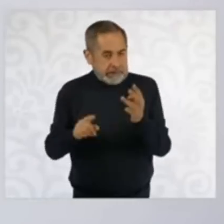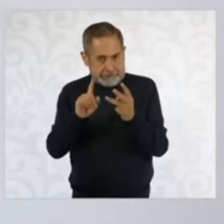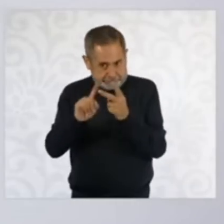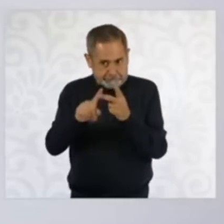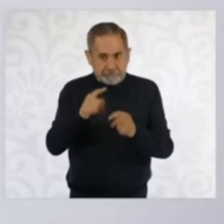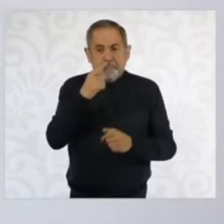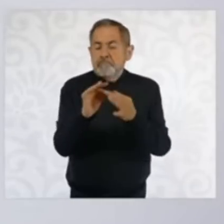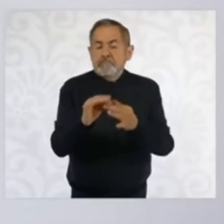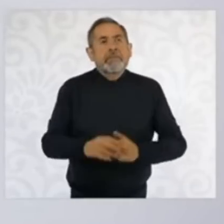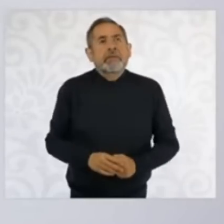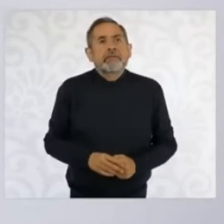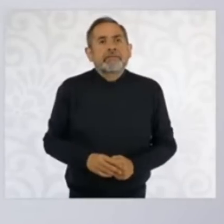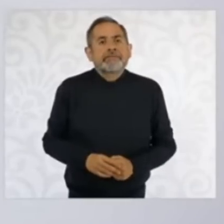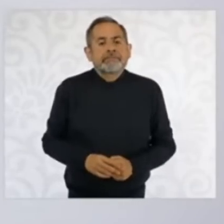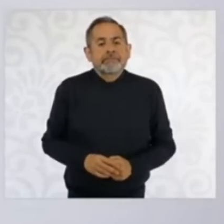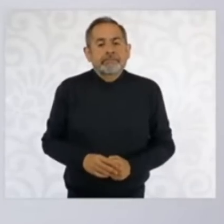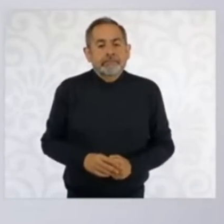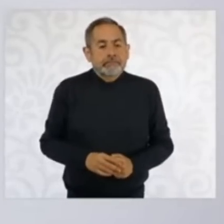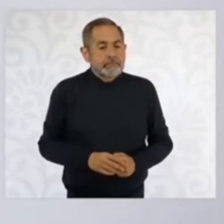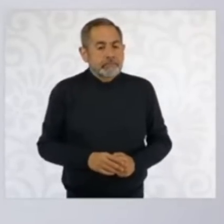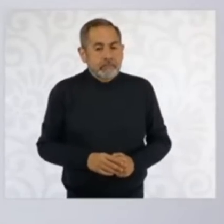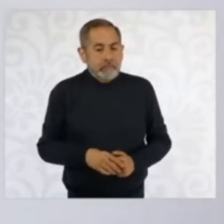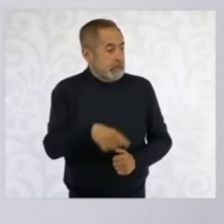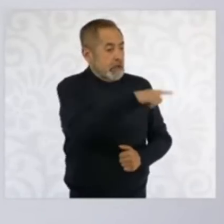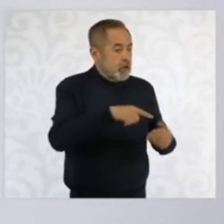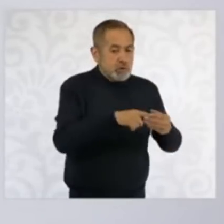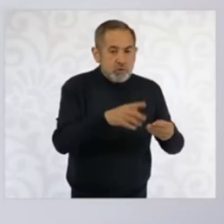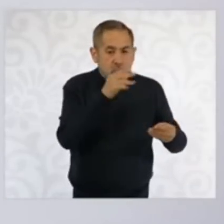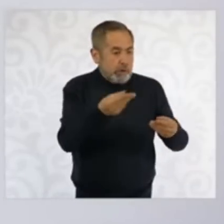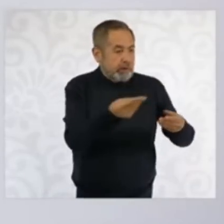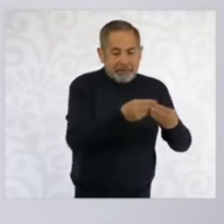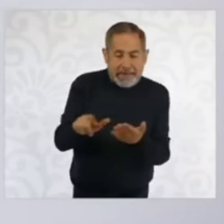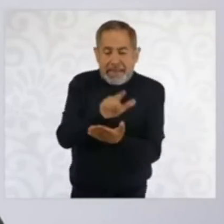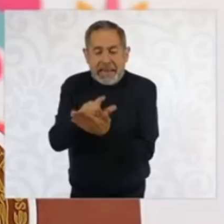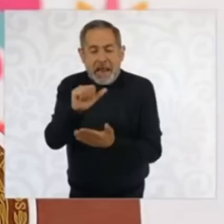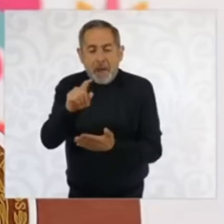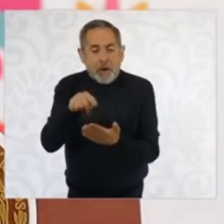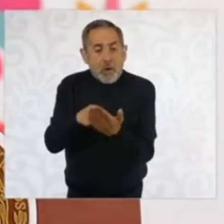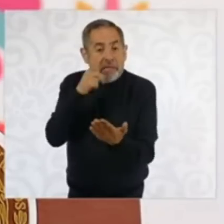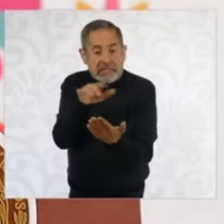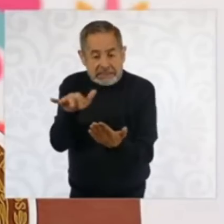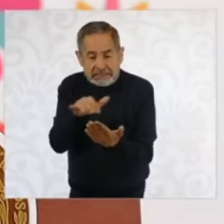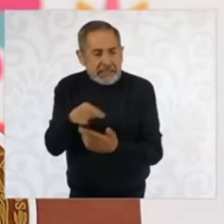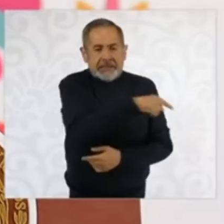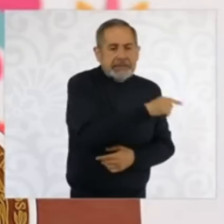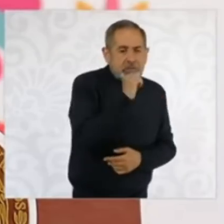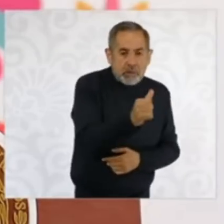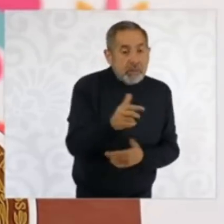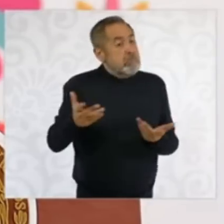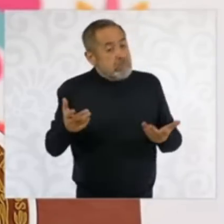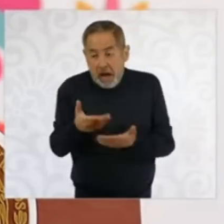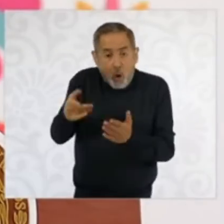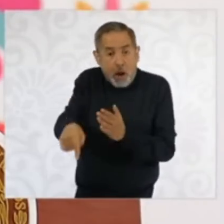Segundo, no podrían haberlo recibido por lo que decía la Ley de Amparo, pero ahora que es